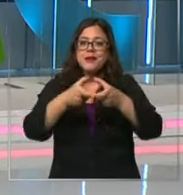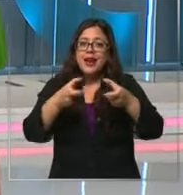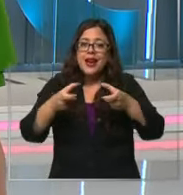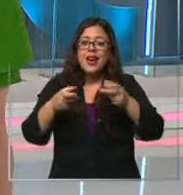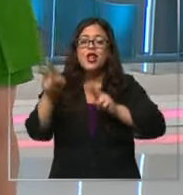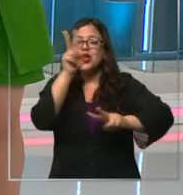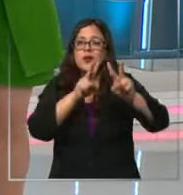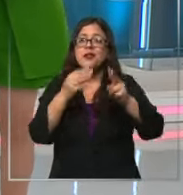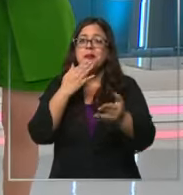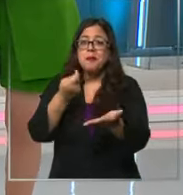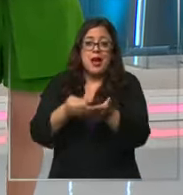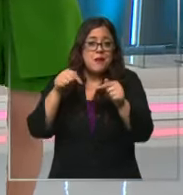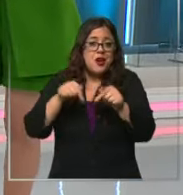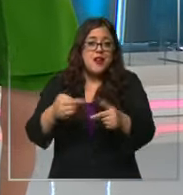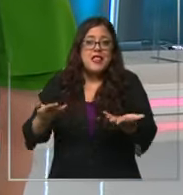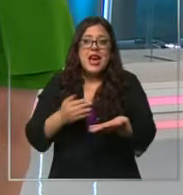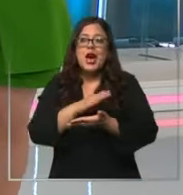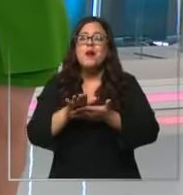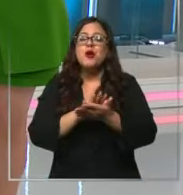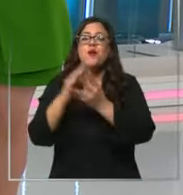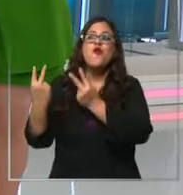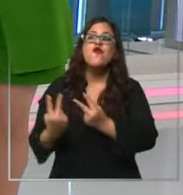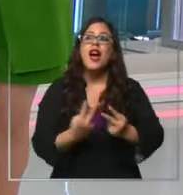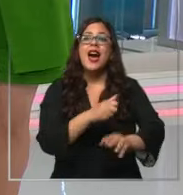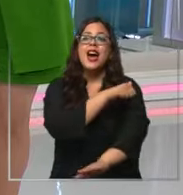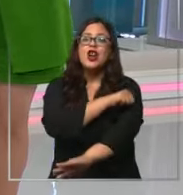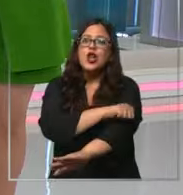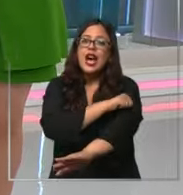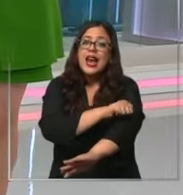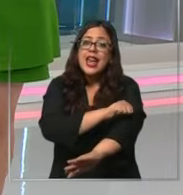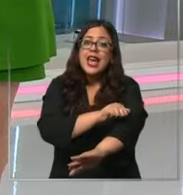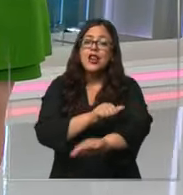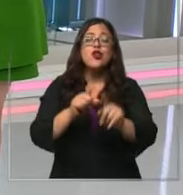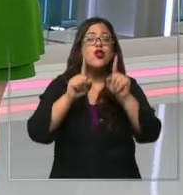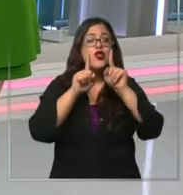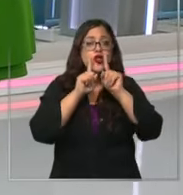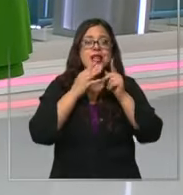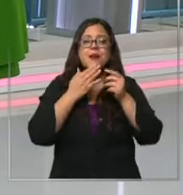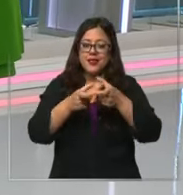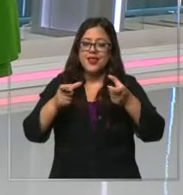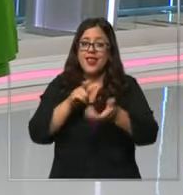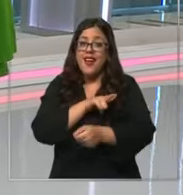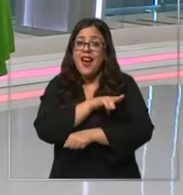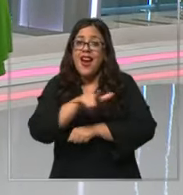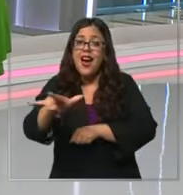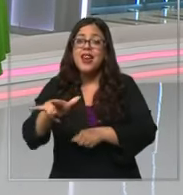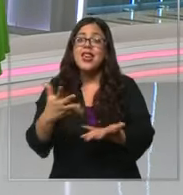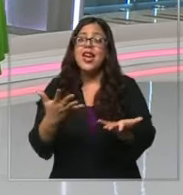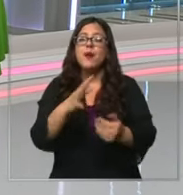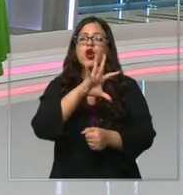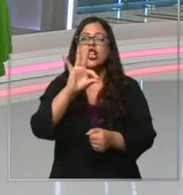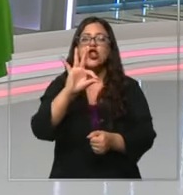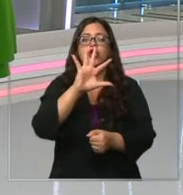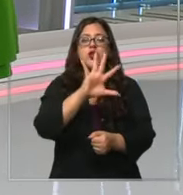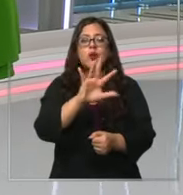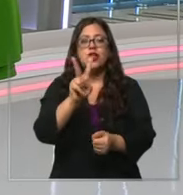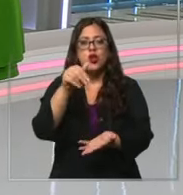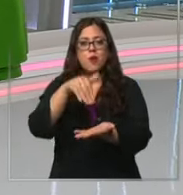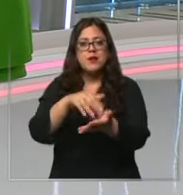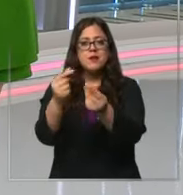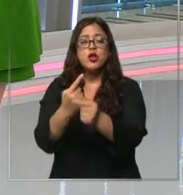incluso para comprarlos el día de hoy. Como por ejemplo, viajar a Río de Janeiro con hotel y pasajes incluidos por